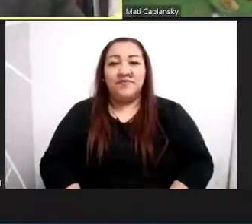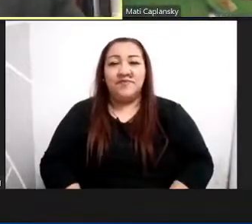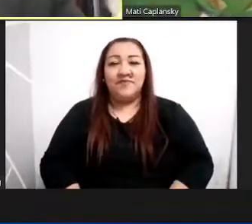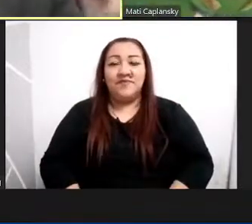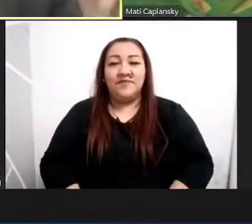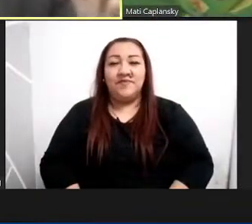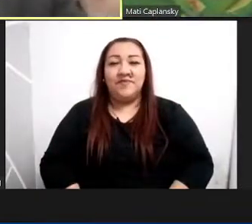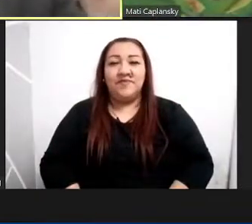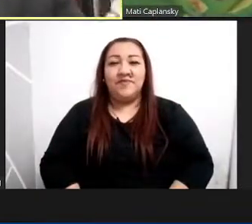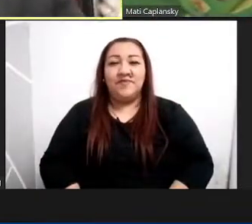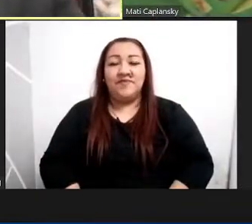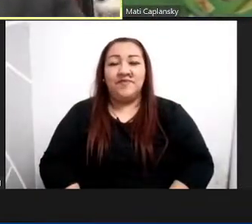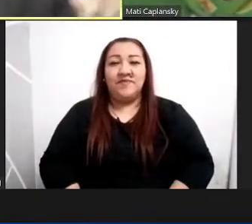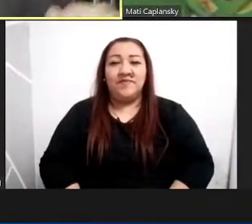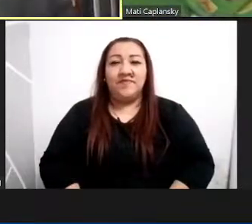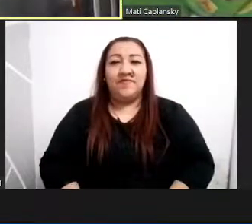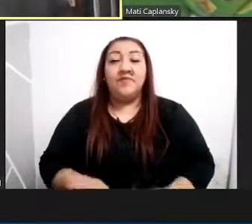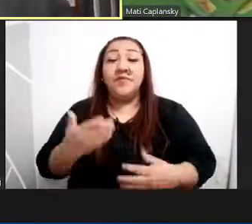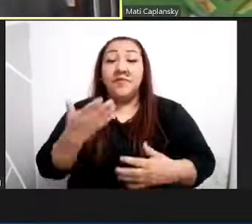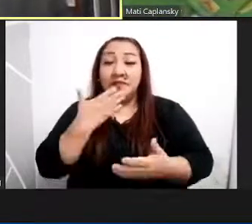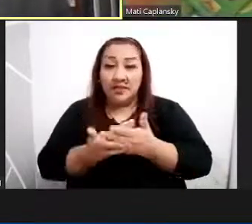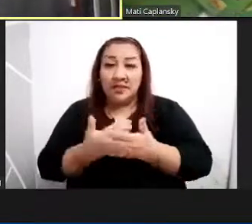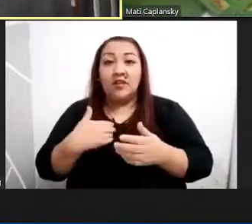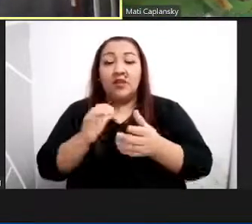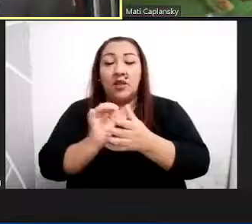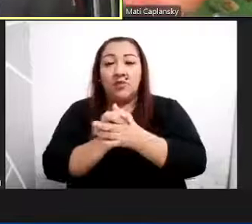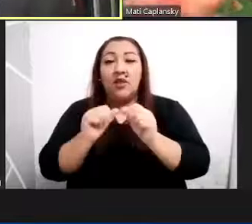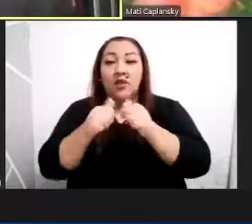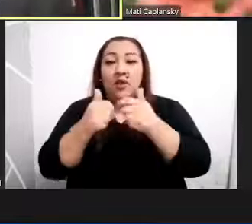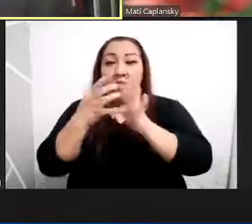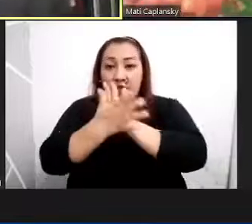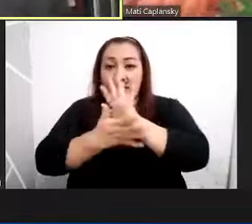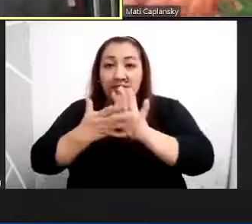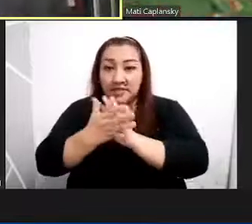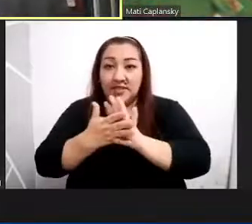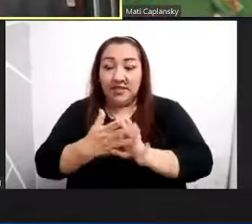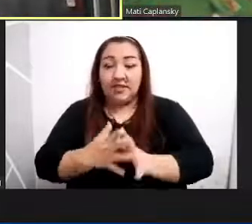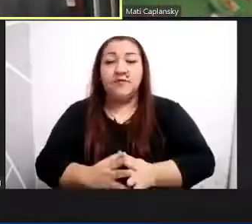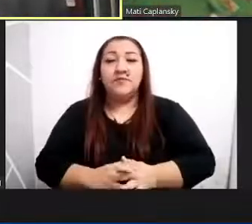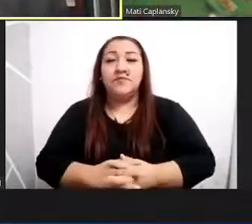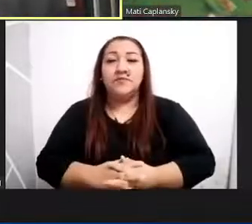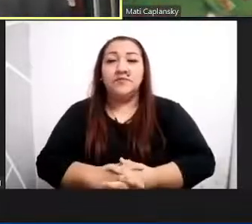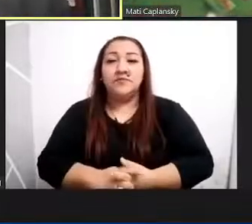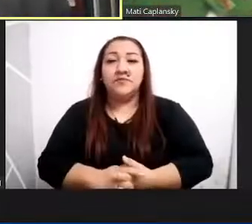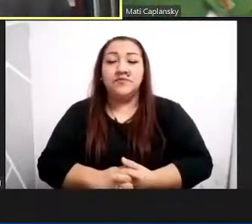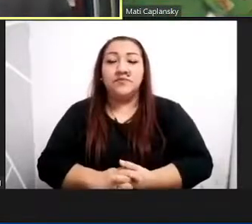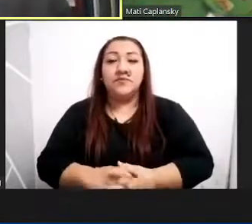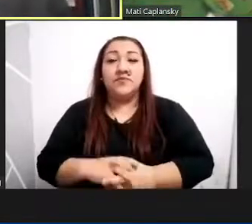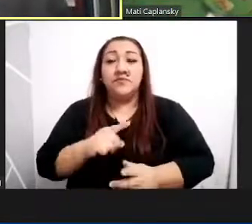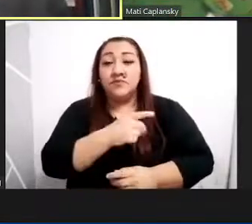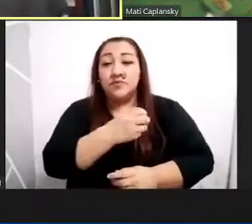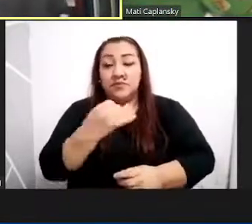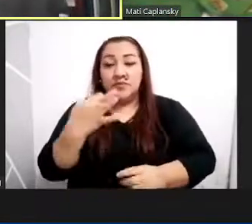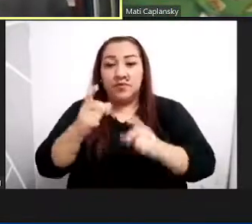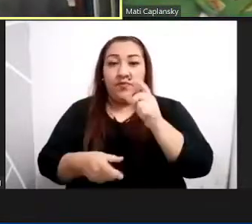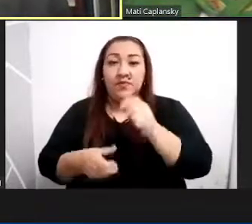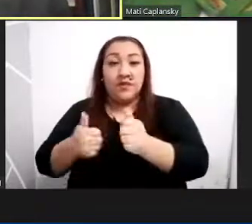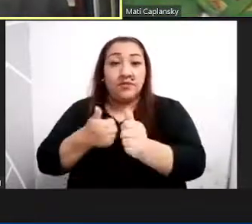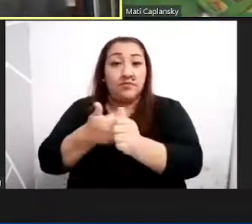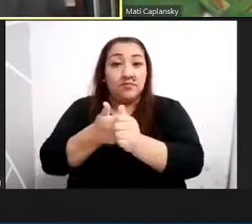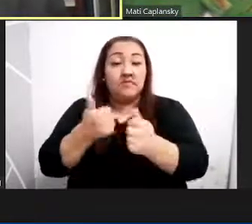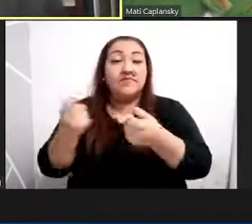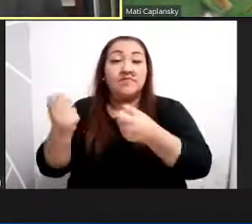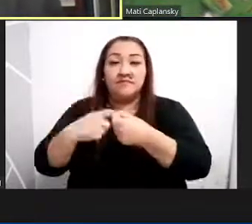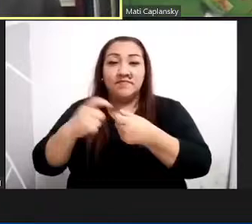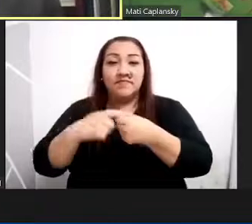la señora, a nuestra amiga que nos ha acompañado con el lenguaje de señas. Gracias a los cientos de seguidores que han